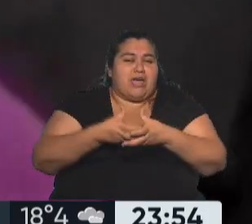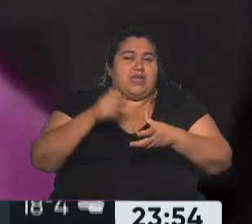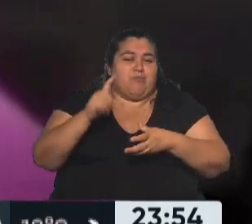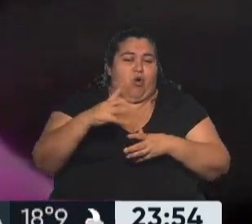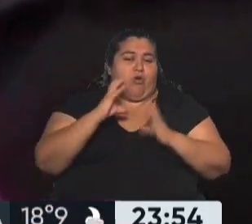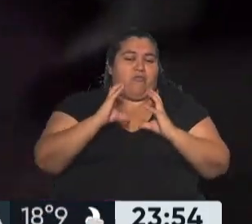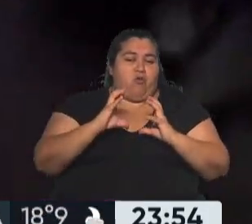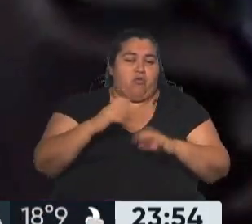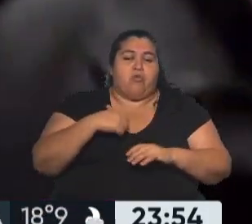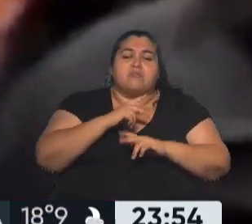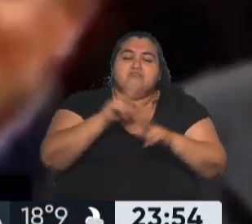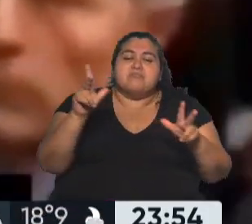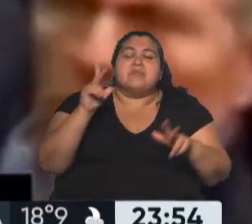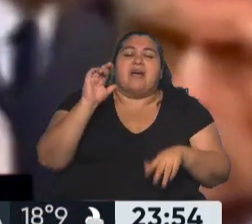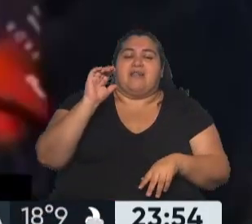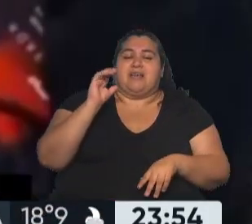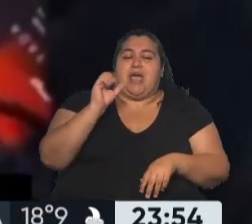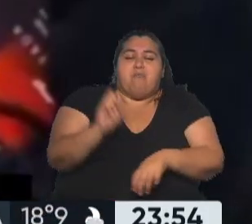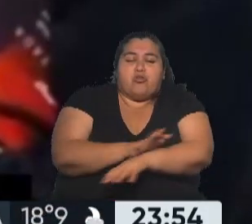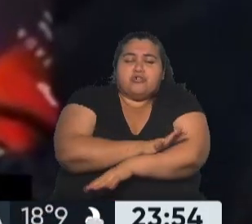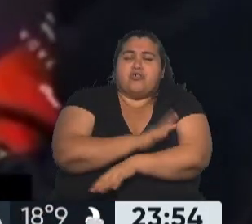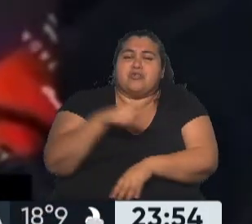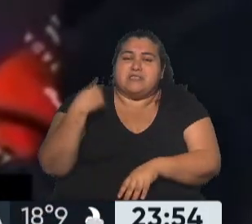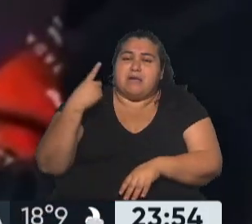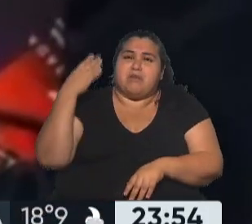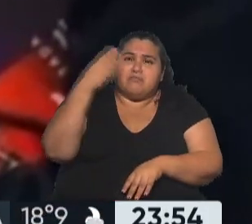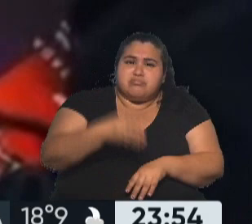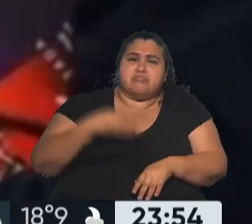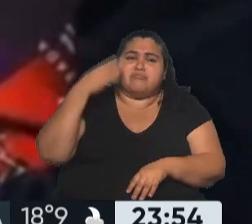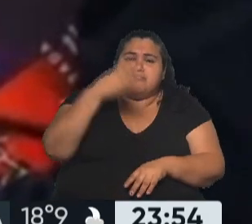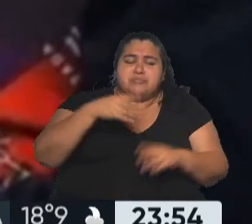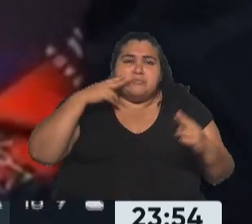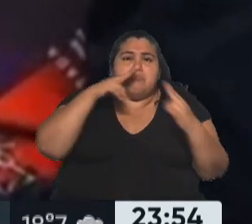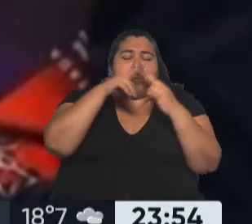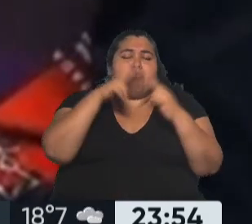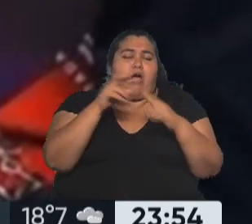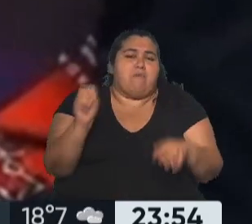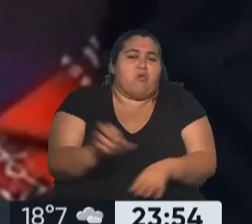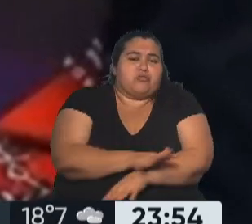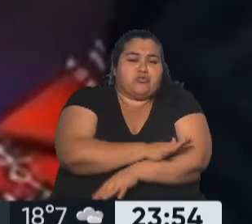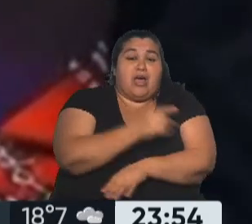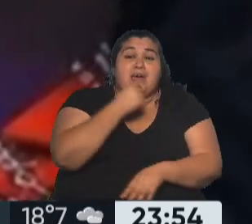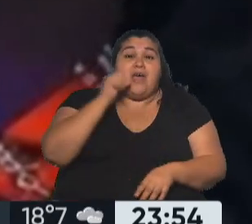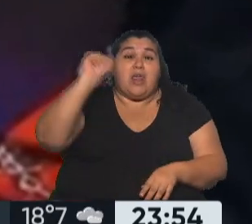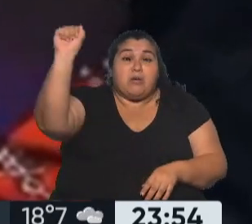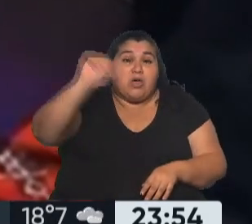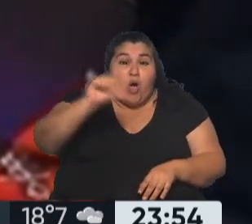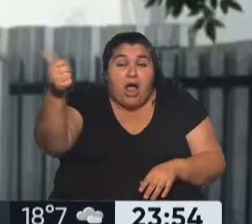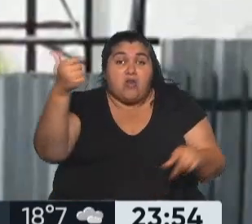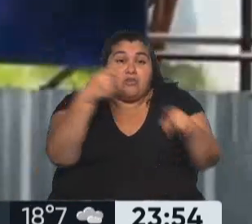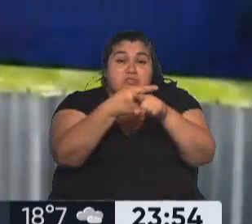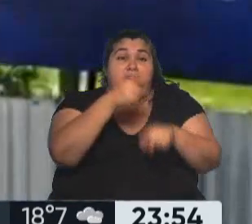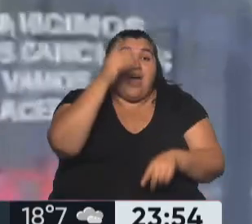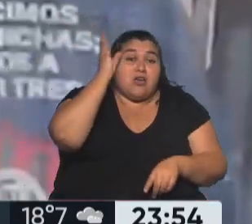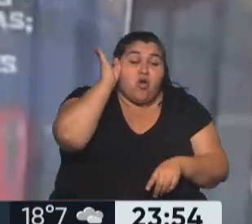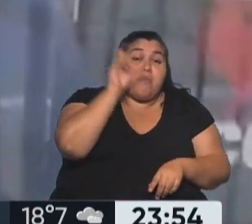que gane San Lorenzo. Se emocionó con cada visita azulgrana, tras ganar la Libertadores, con el amistoso en Roma